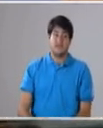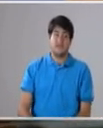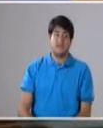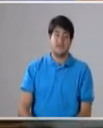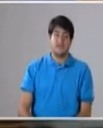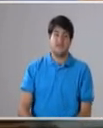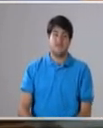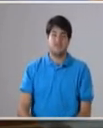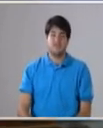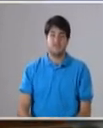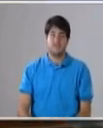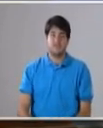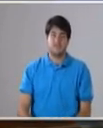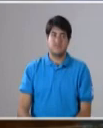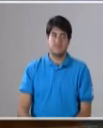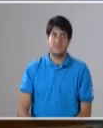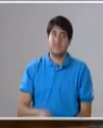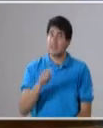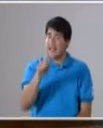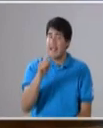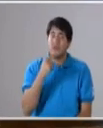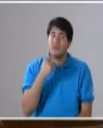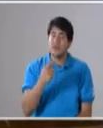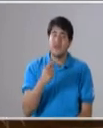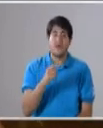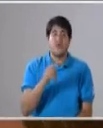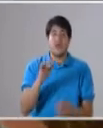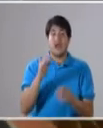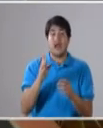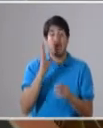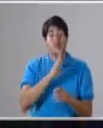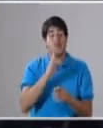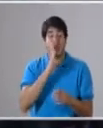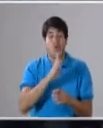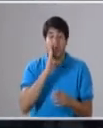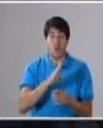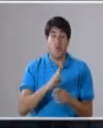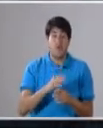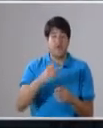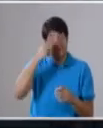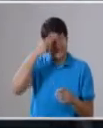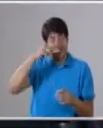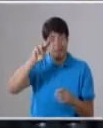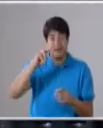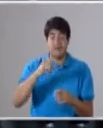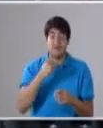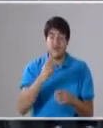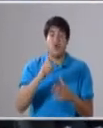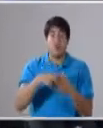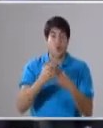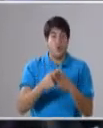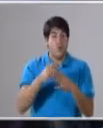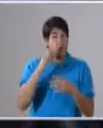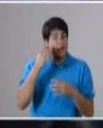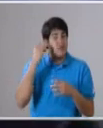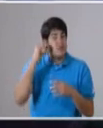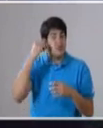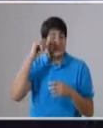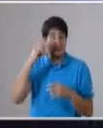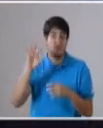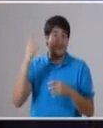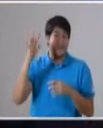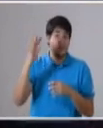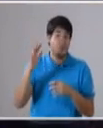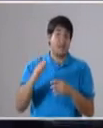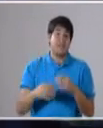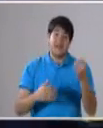Y eso fue lo que le dijeron a los jóvenes hebreos. Ahora pues, cuando suenen los panderos, la lira, los tamboriles,